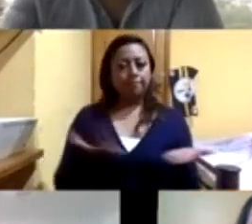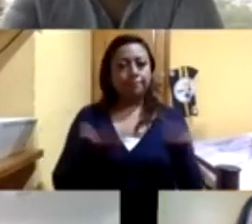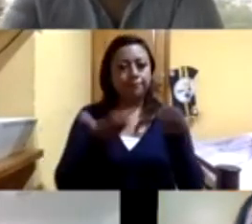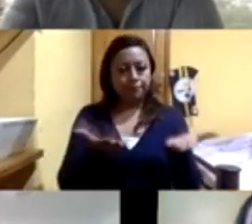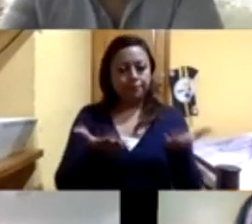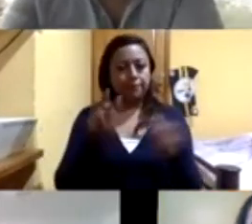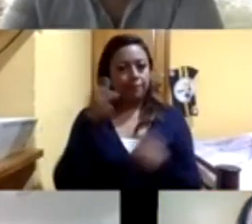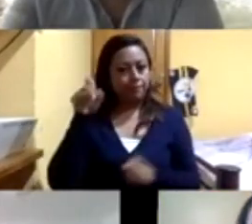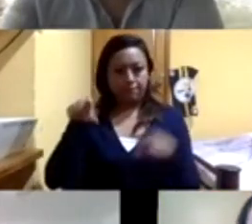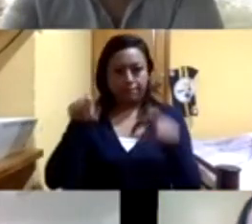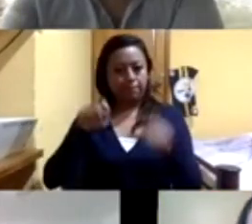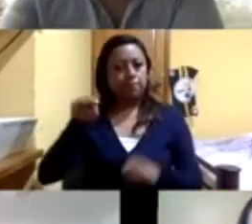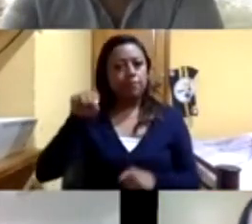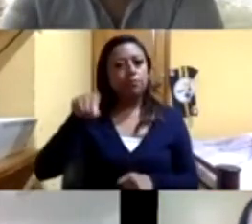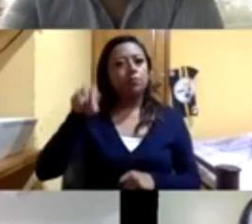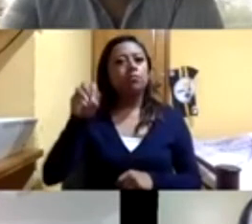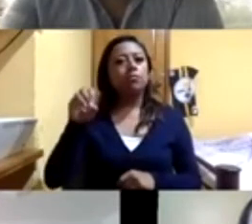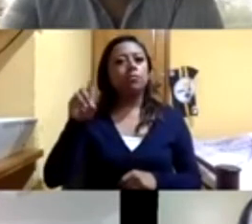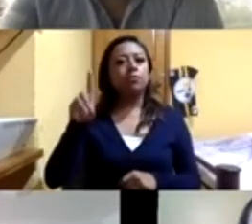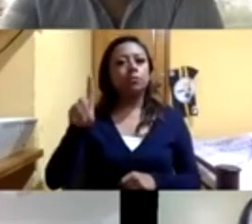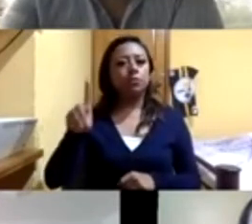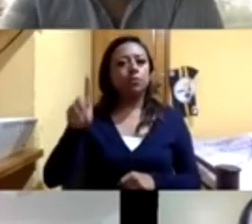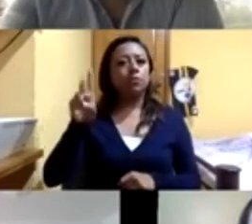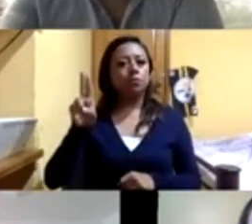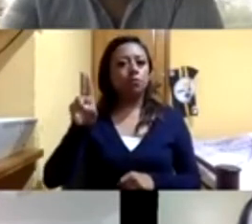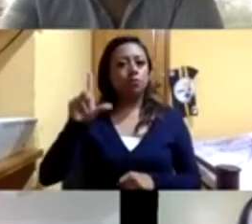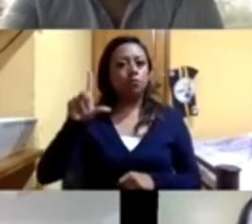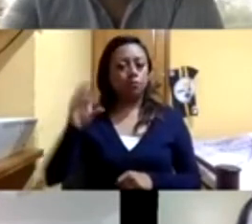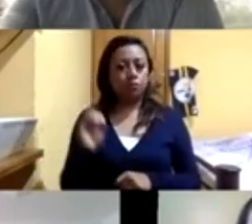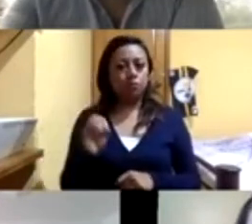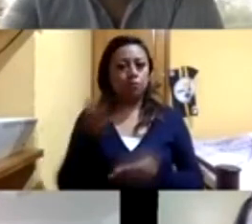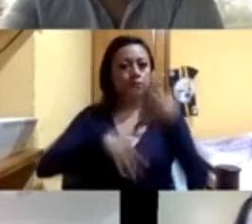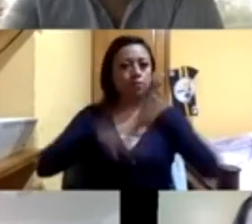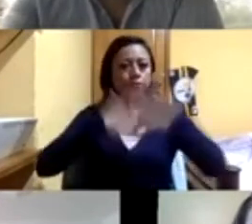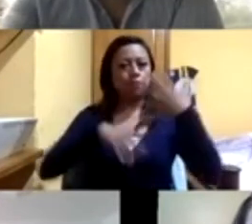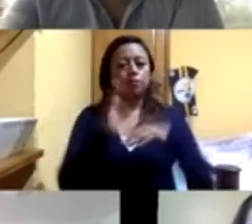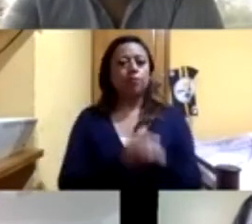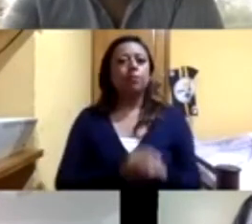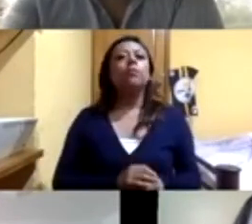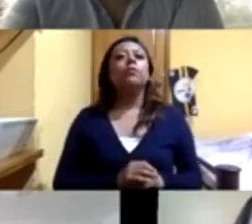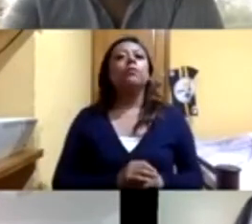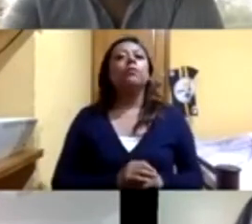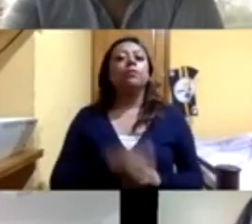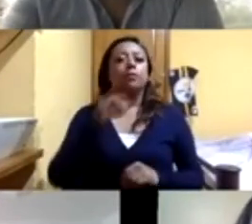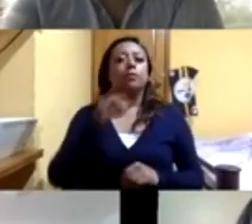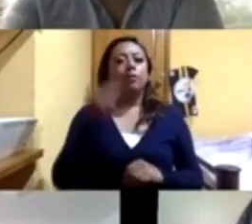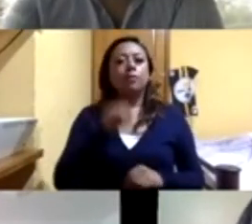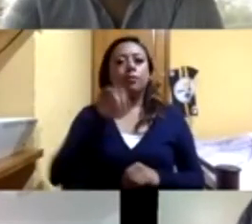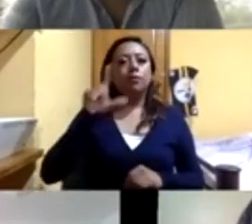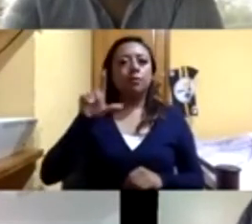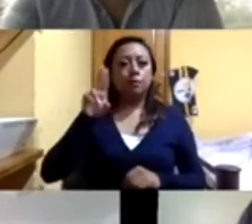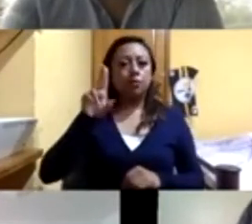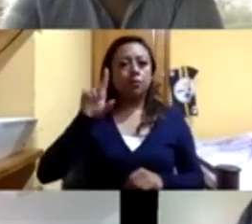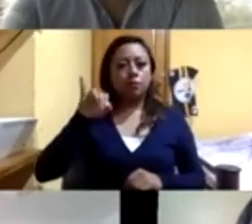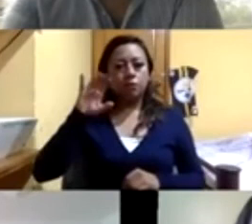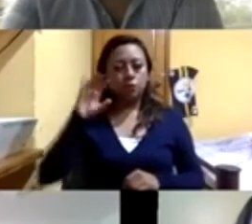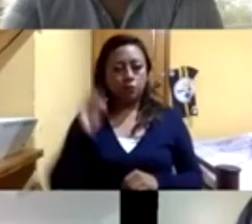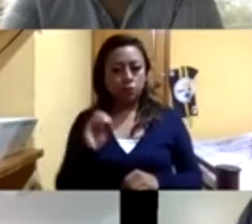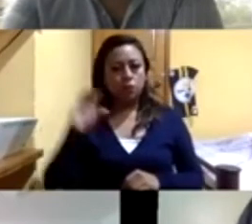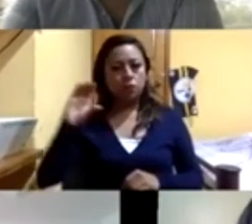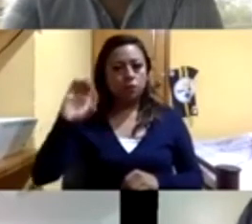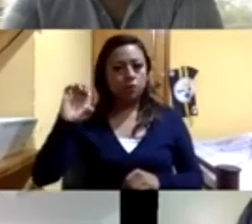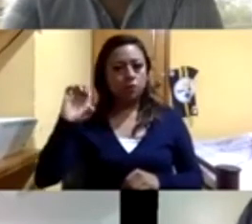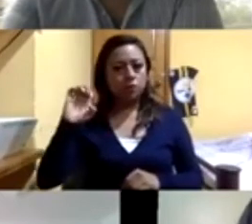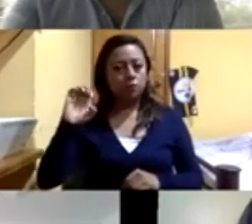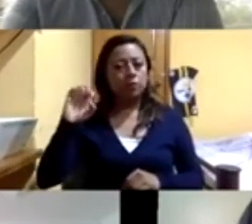módulo la palabra a Julio César Fonseca, titular de la Unidad de Transparencia del Congreso, que abordará unos